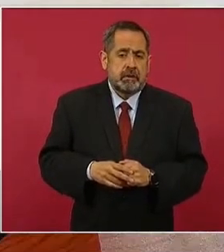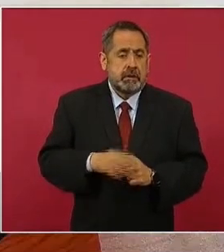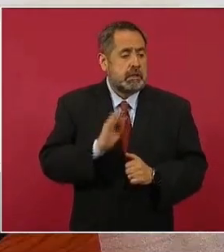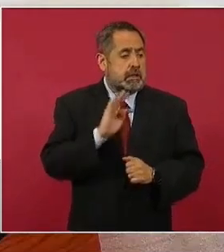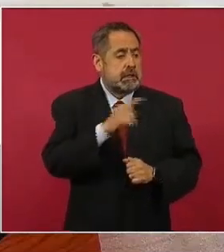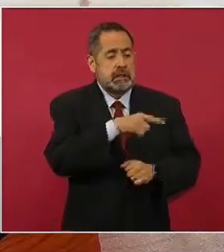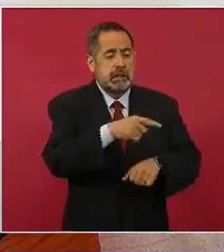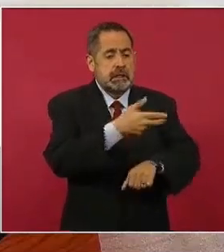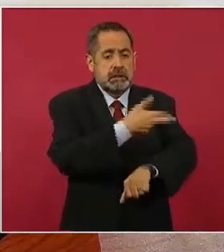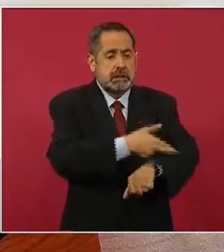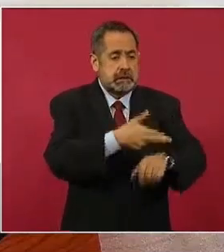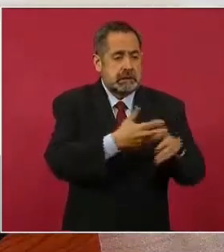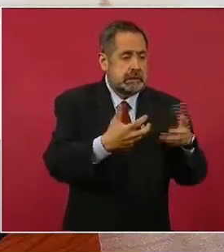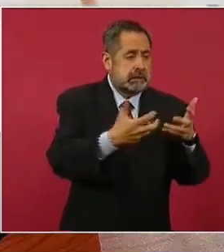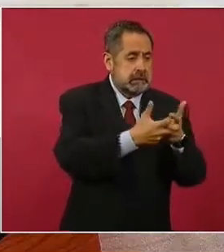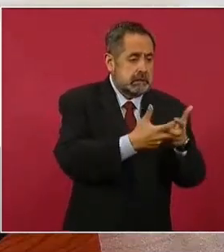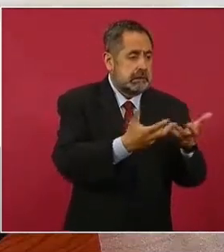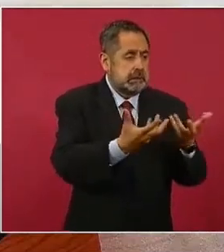armonizarse,